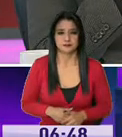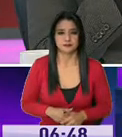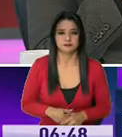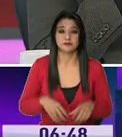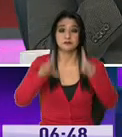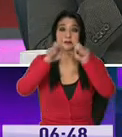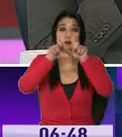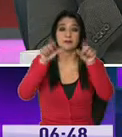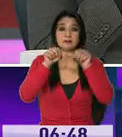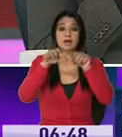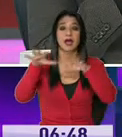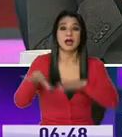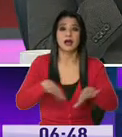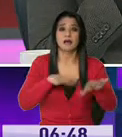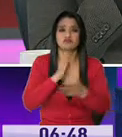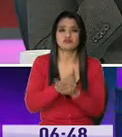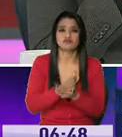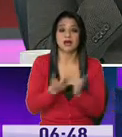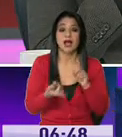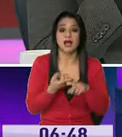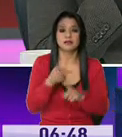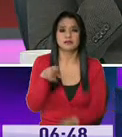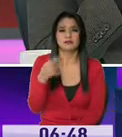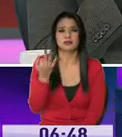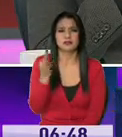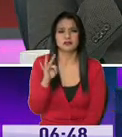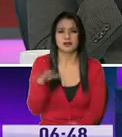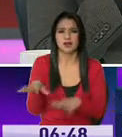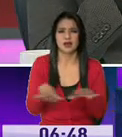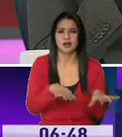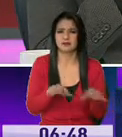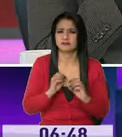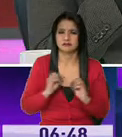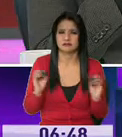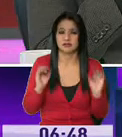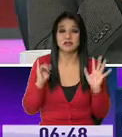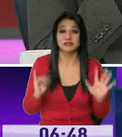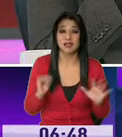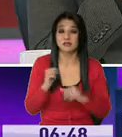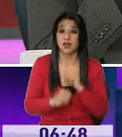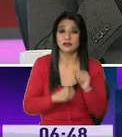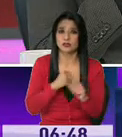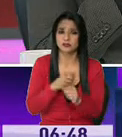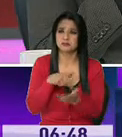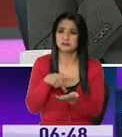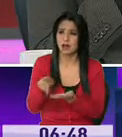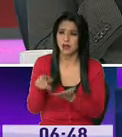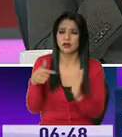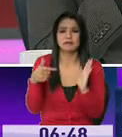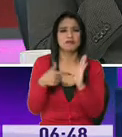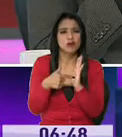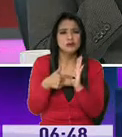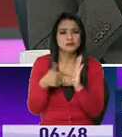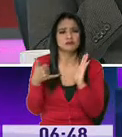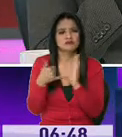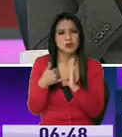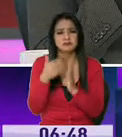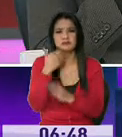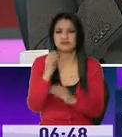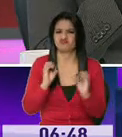precios y un análisis de los precios de mercado. Y hay que entender que en las contrataciones de emergencia Ciertamente se simplifican